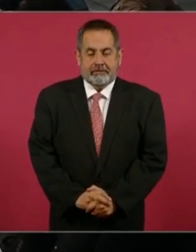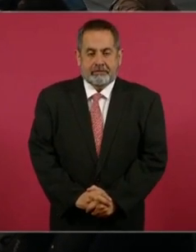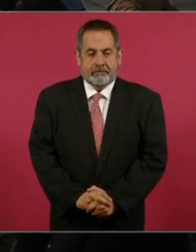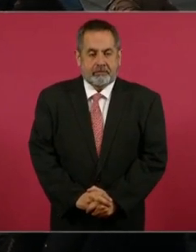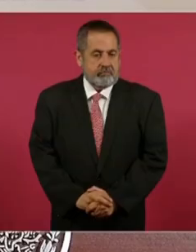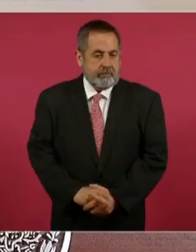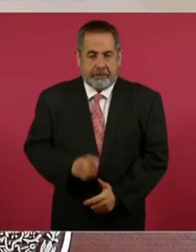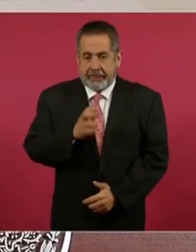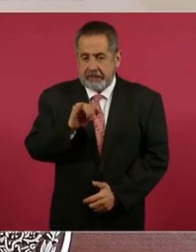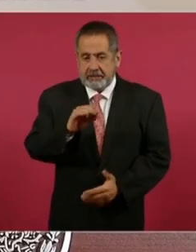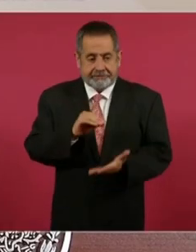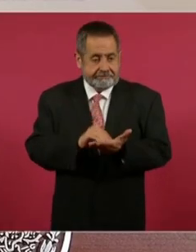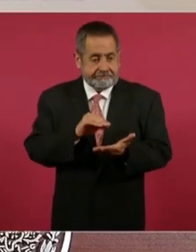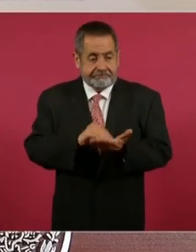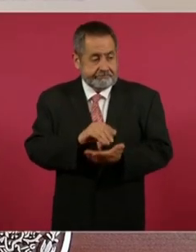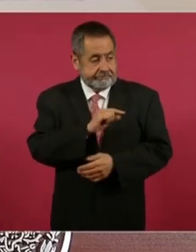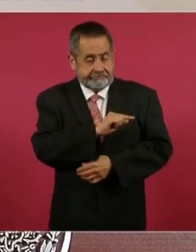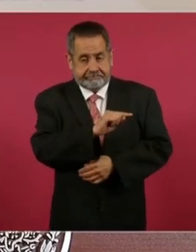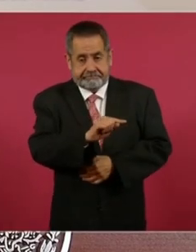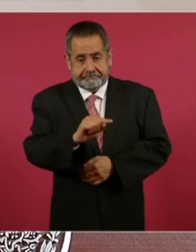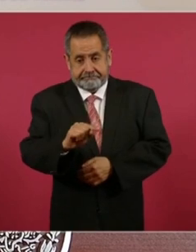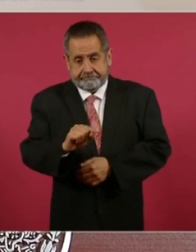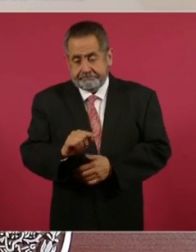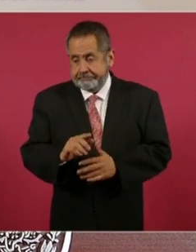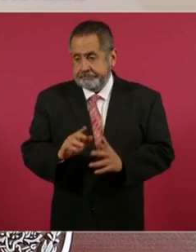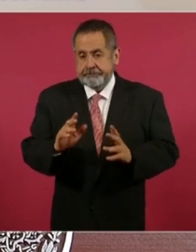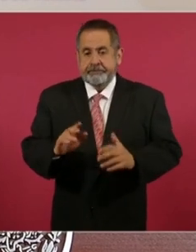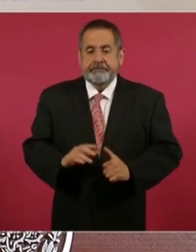Y así sucede. Entonces,